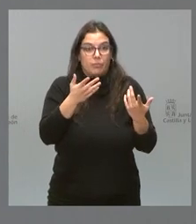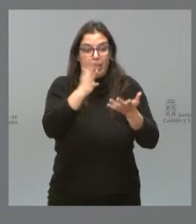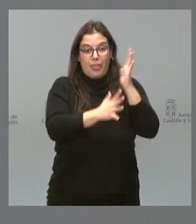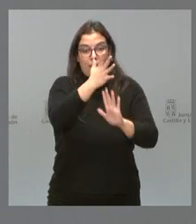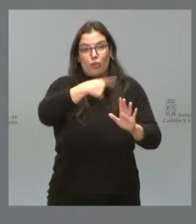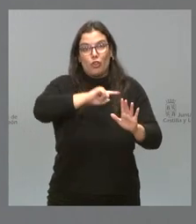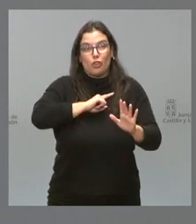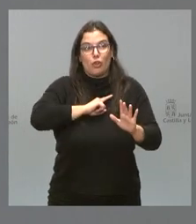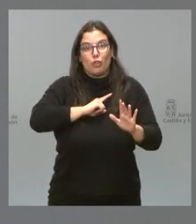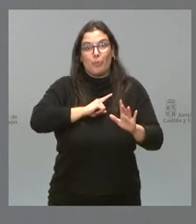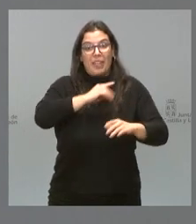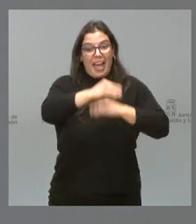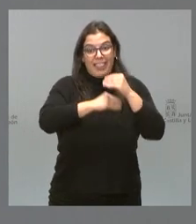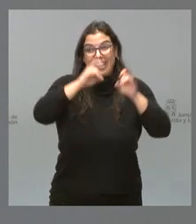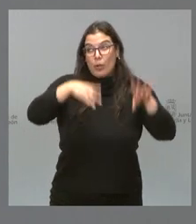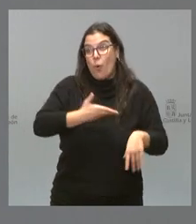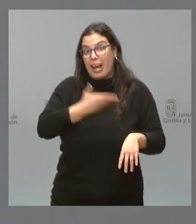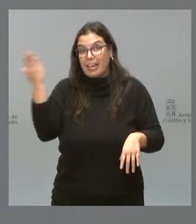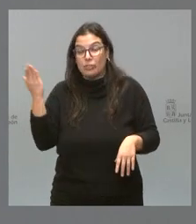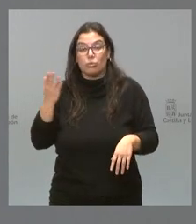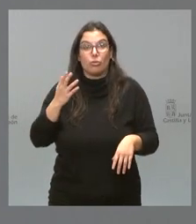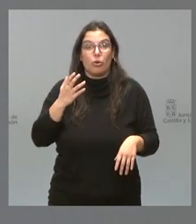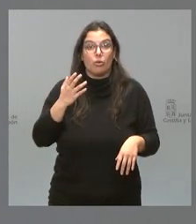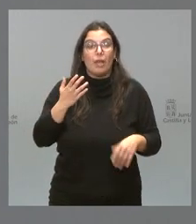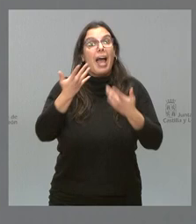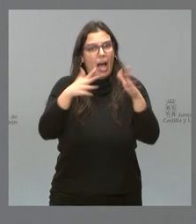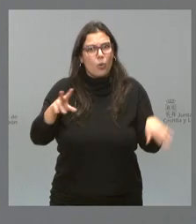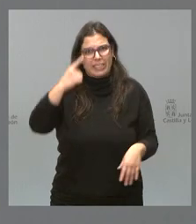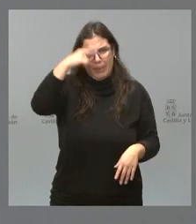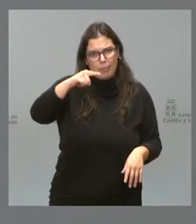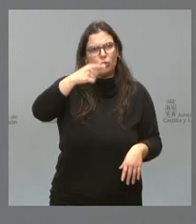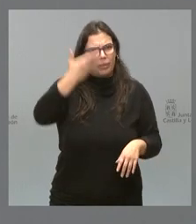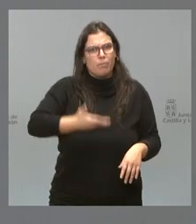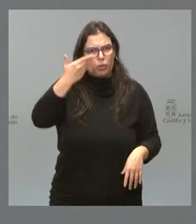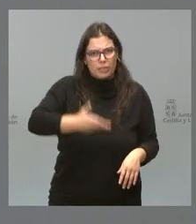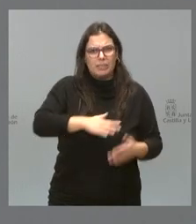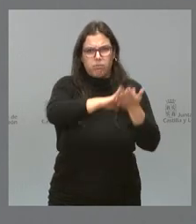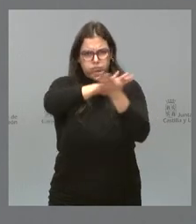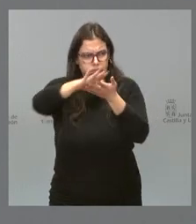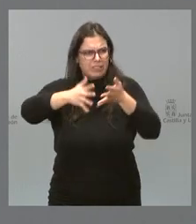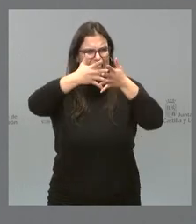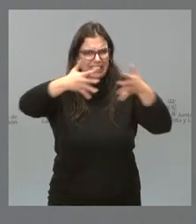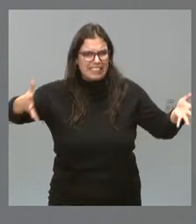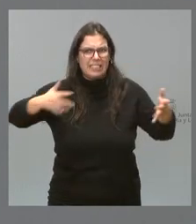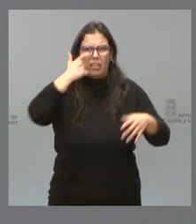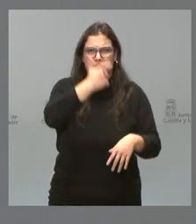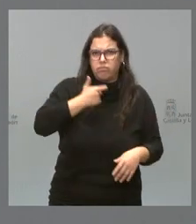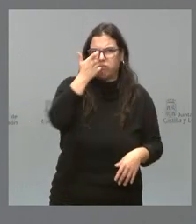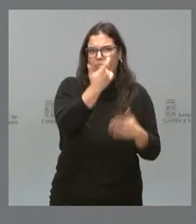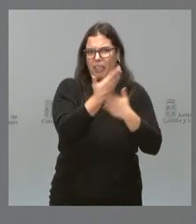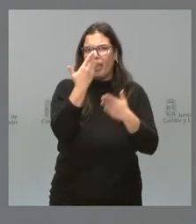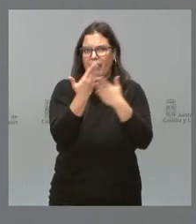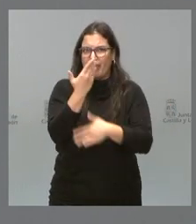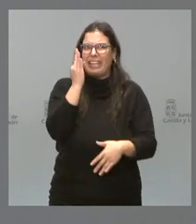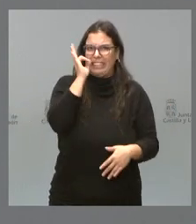incendio no se ha hecho la misma actuación que en otros incendios aún reconociendo casi un incendio muy importante muy relevante que duró muchos días y que tardó